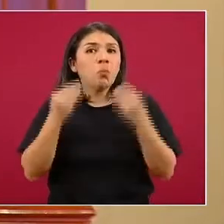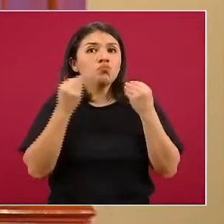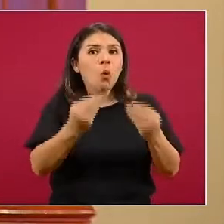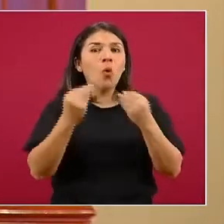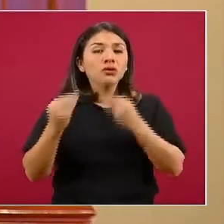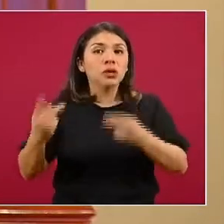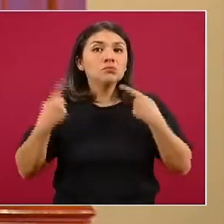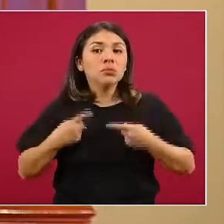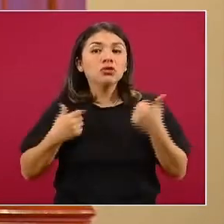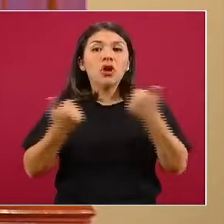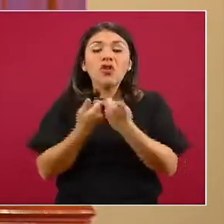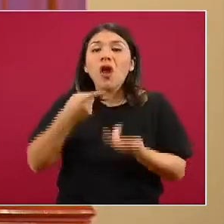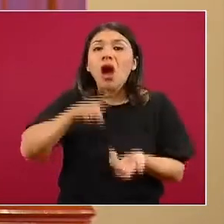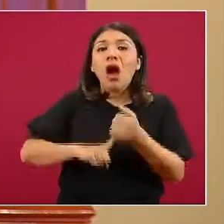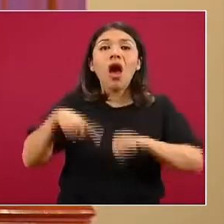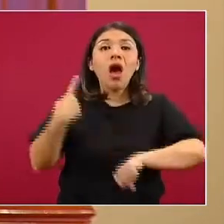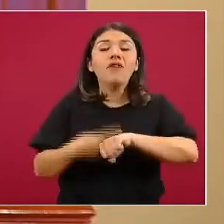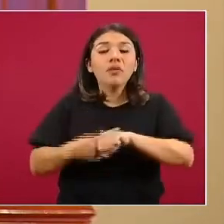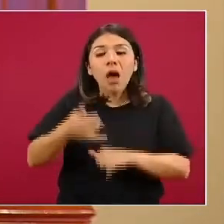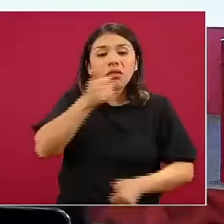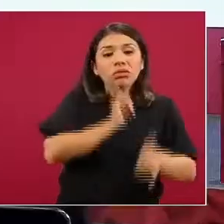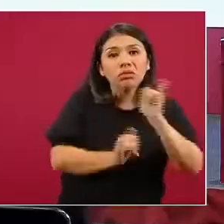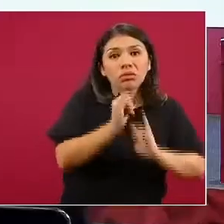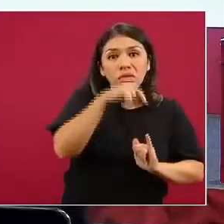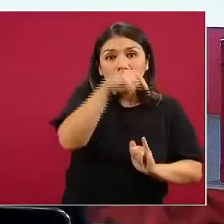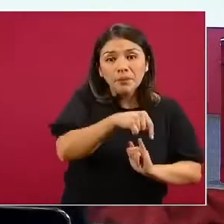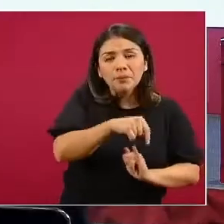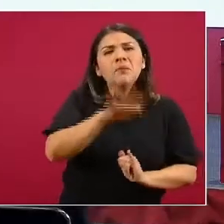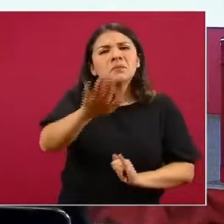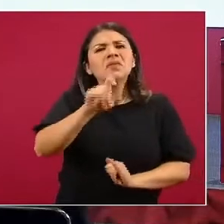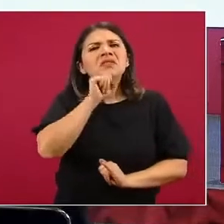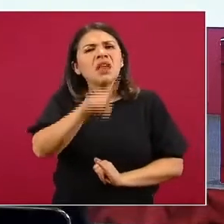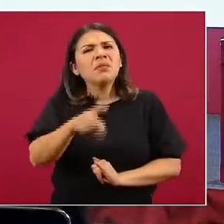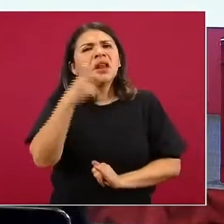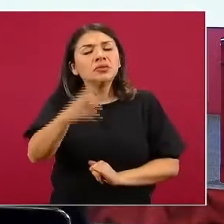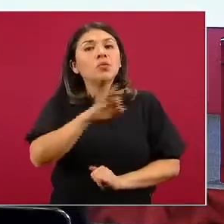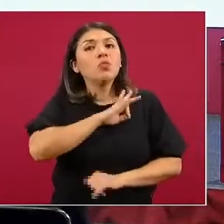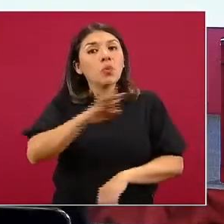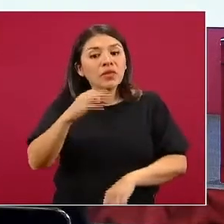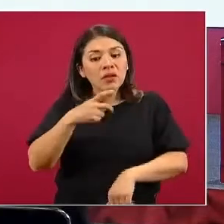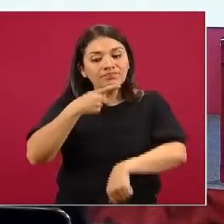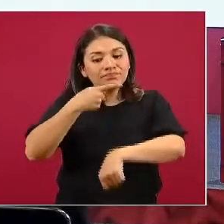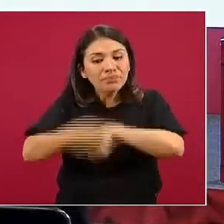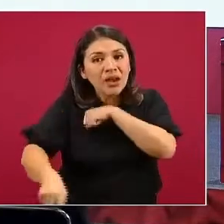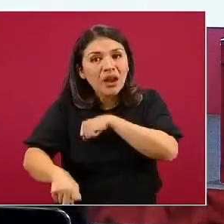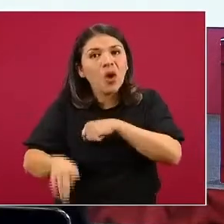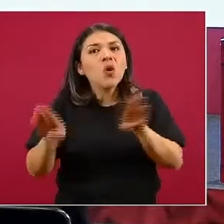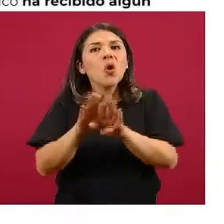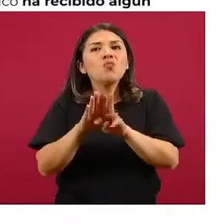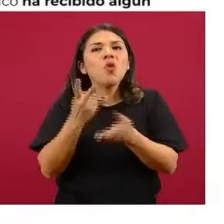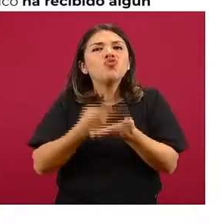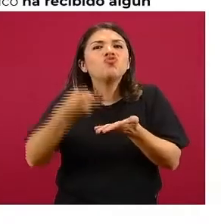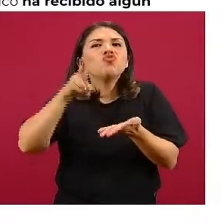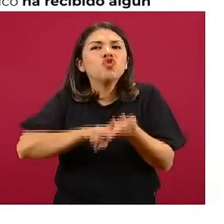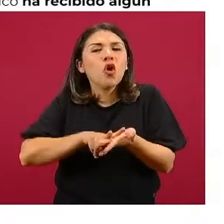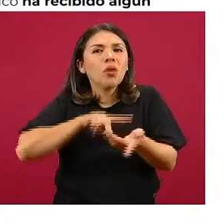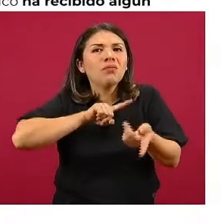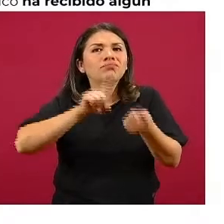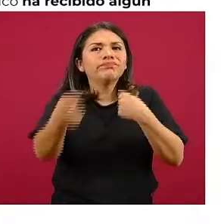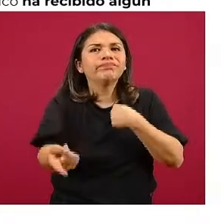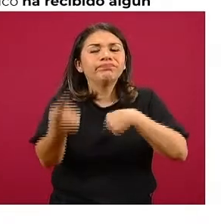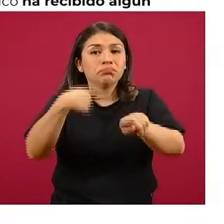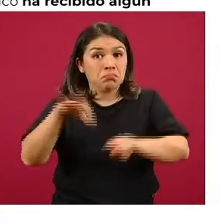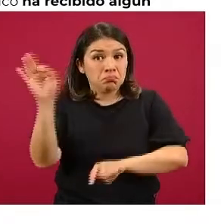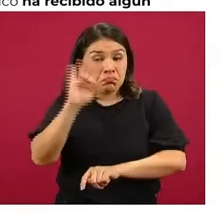pacientes que tienen un trastorno por dependencia al alcohol, pero también son factores de riesgo bidireccionales. Es mucho más probable que